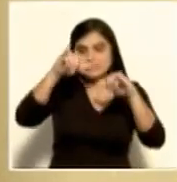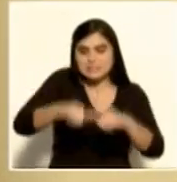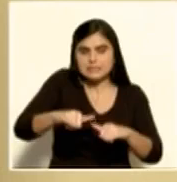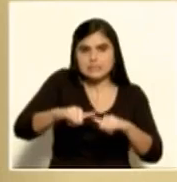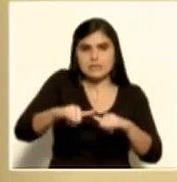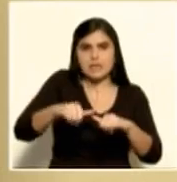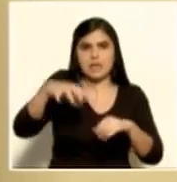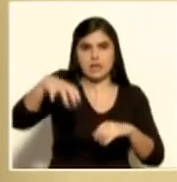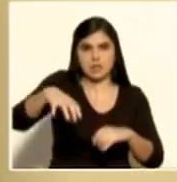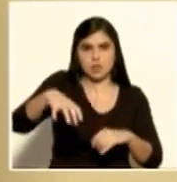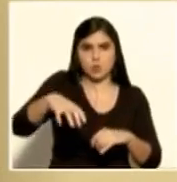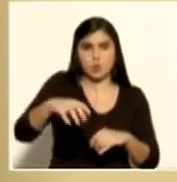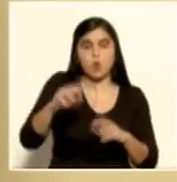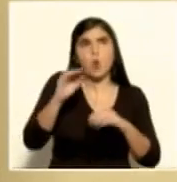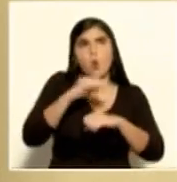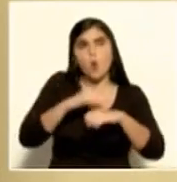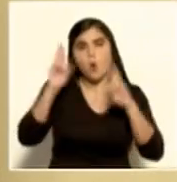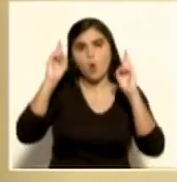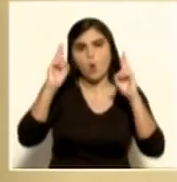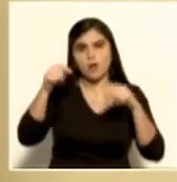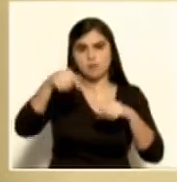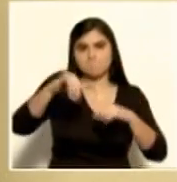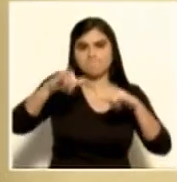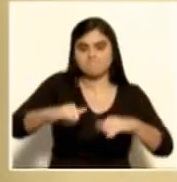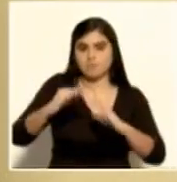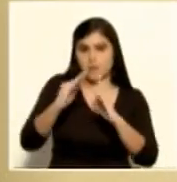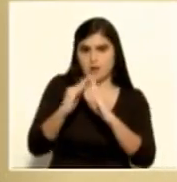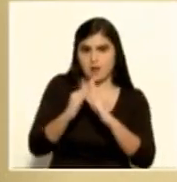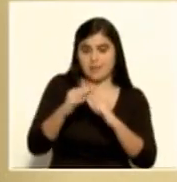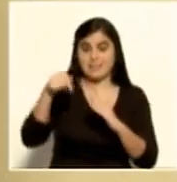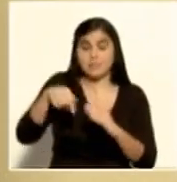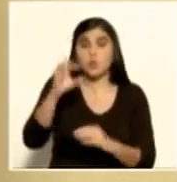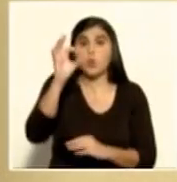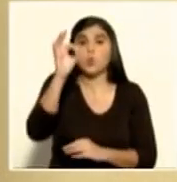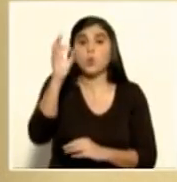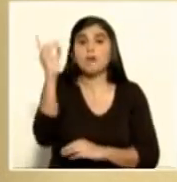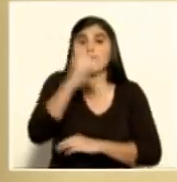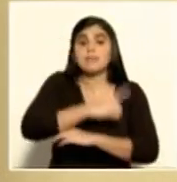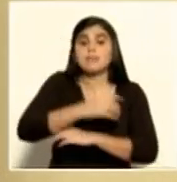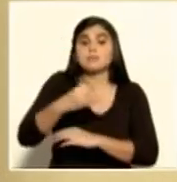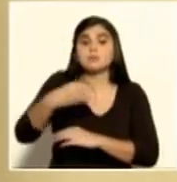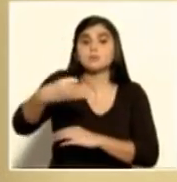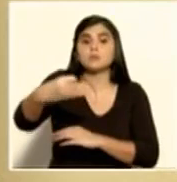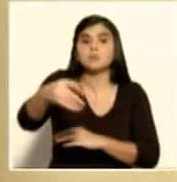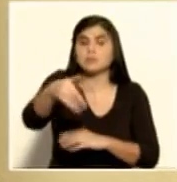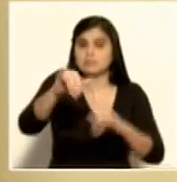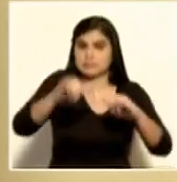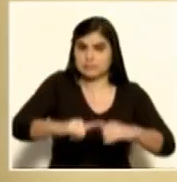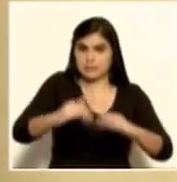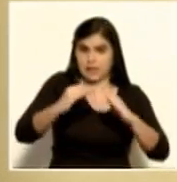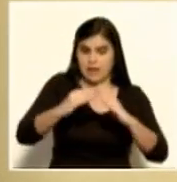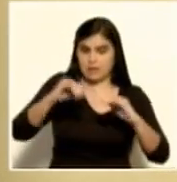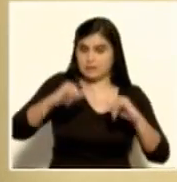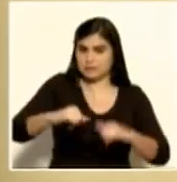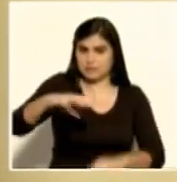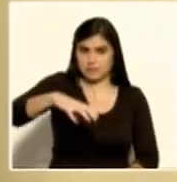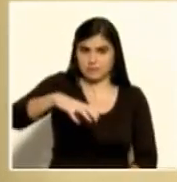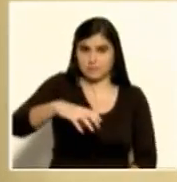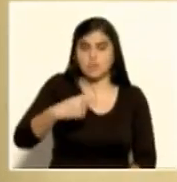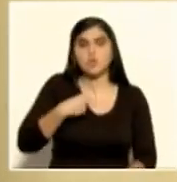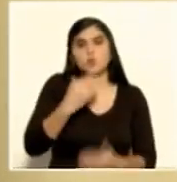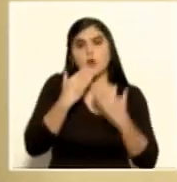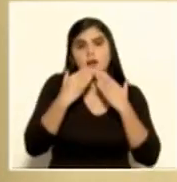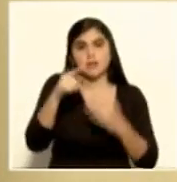pueda quedar en la casa en estos 9 días, que el país va a hacer un esfuerzo muy grande. Y yo aquí también agradezco la